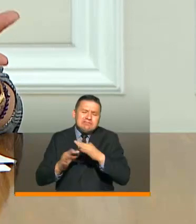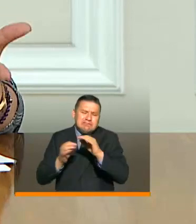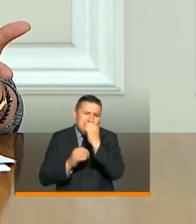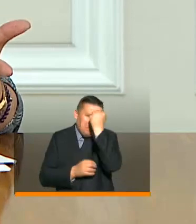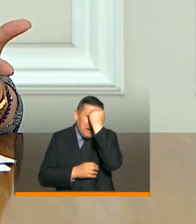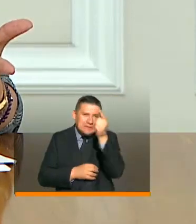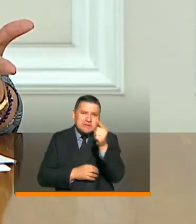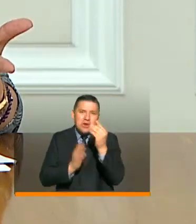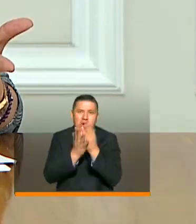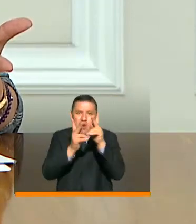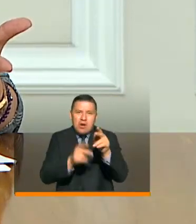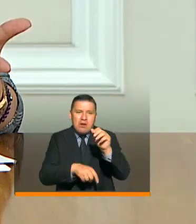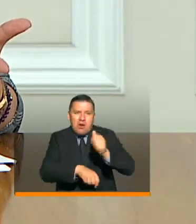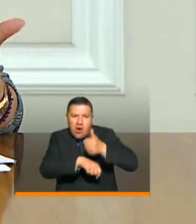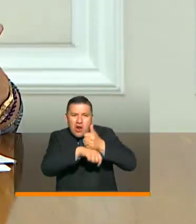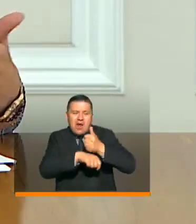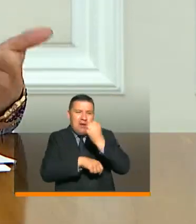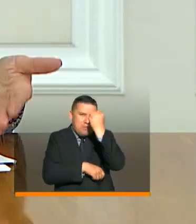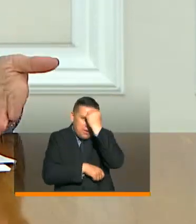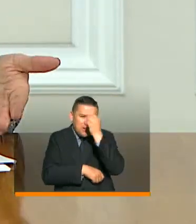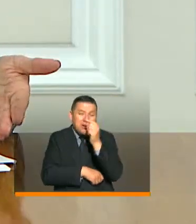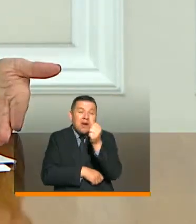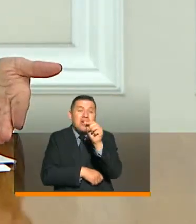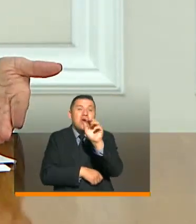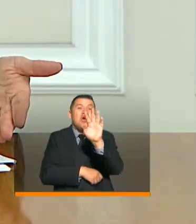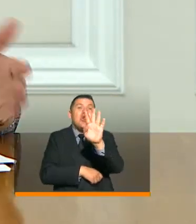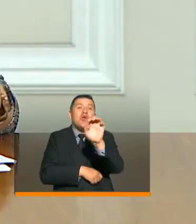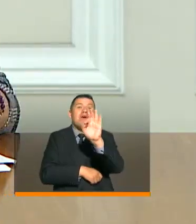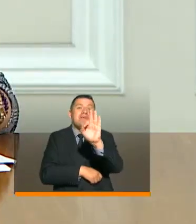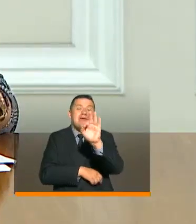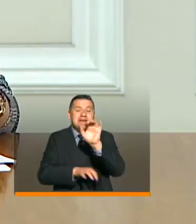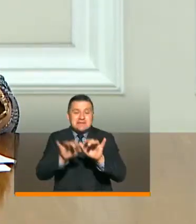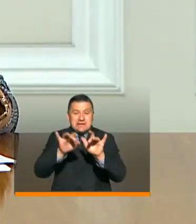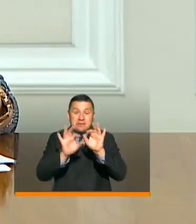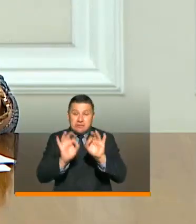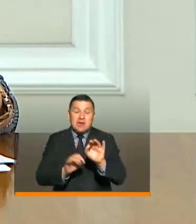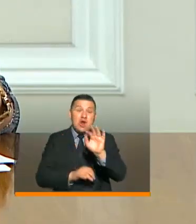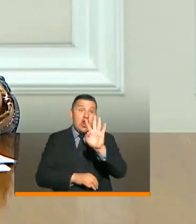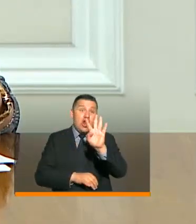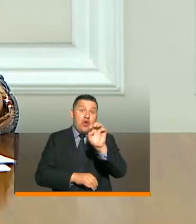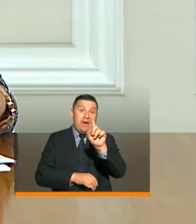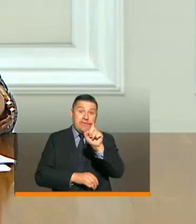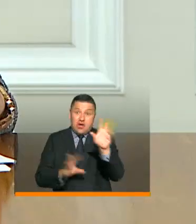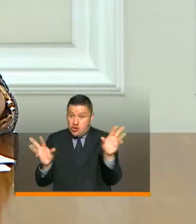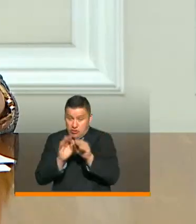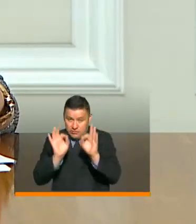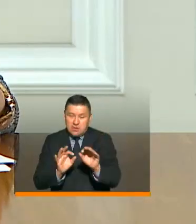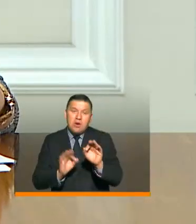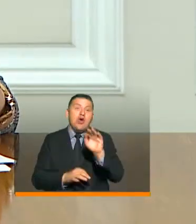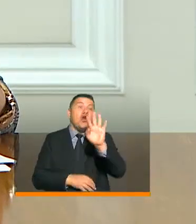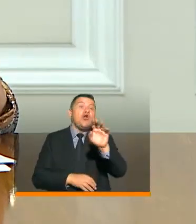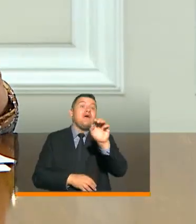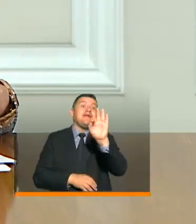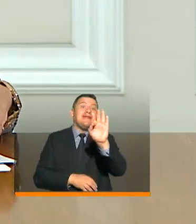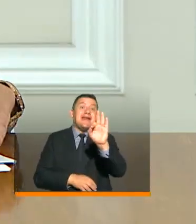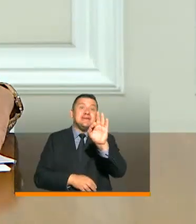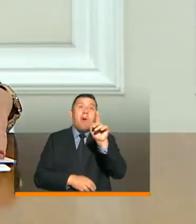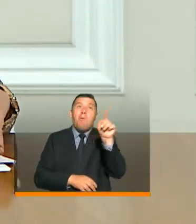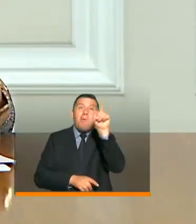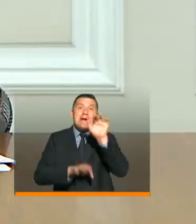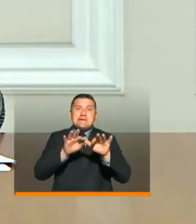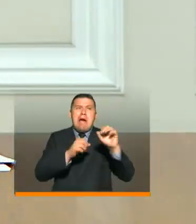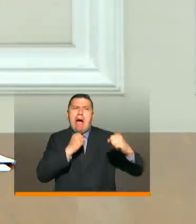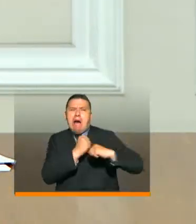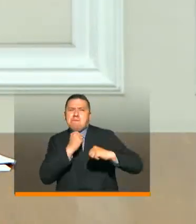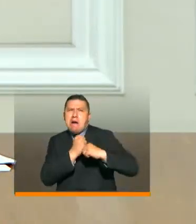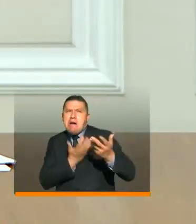posibles los siguientes resultados: que tengamos 93 secretarías de 96, lo que equivale al 97% de las secretarías. Y